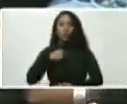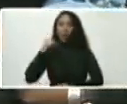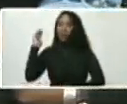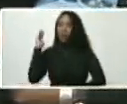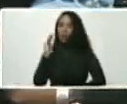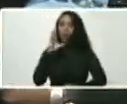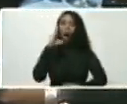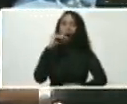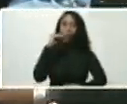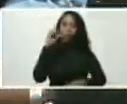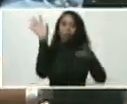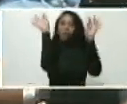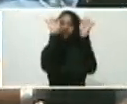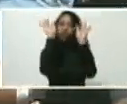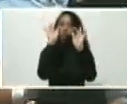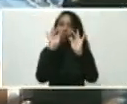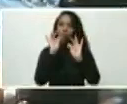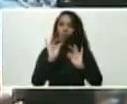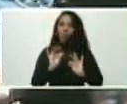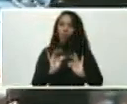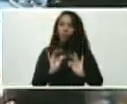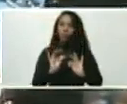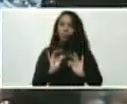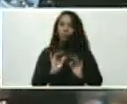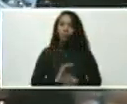hablando de manera